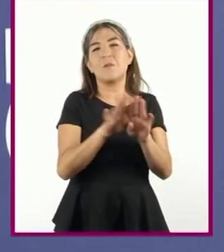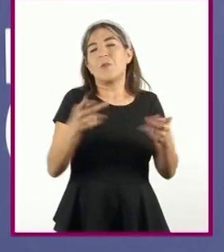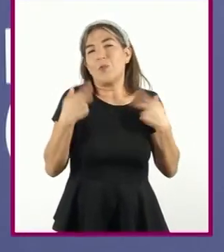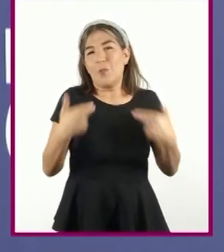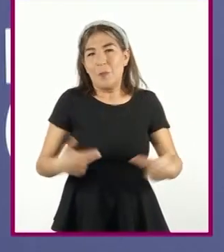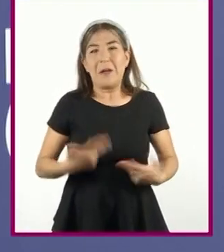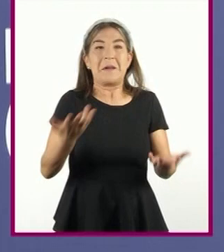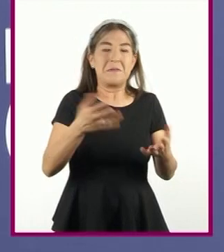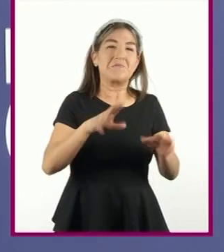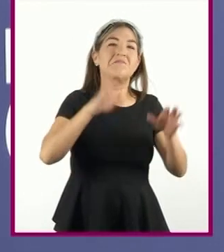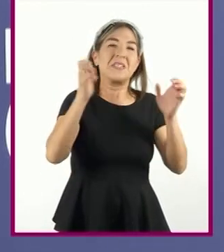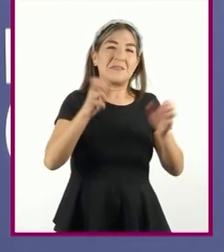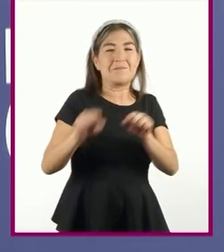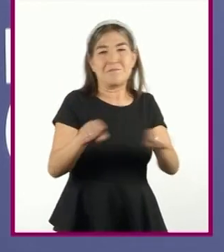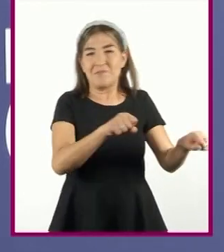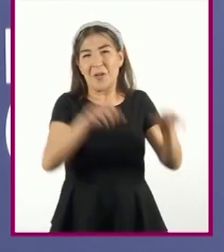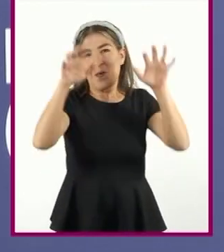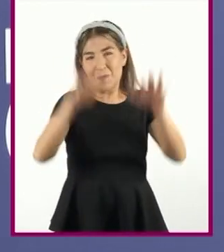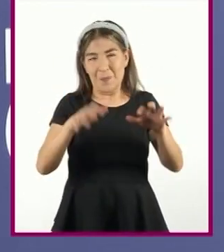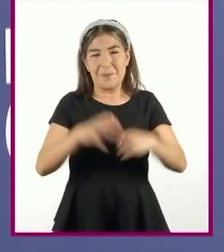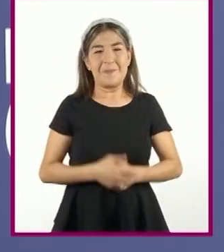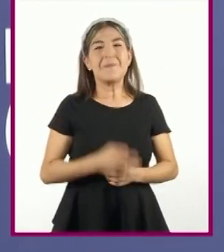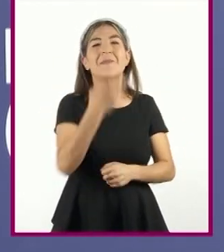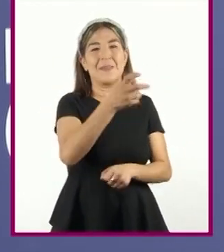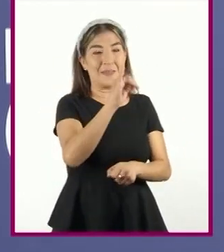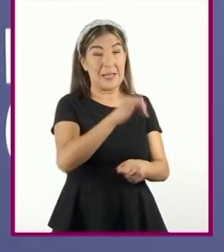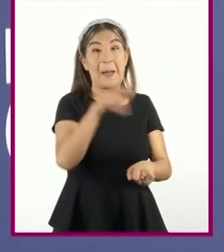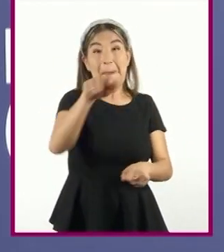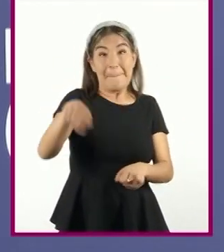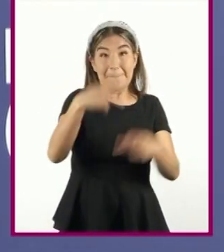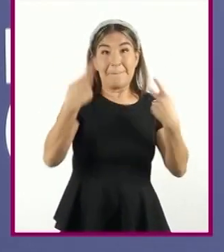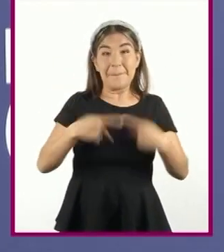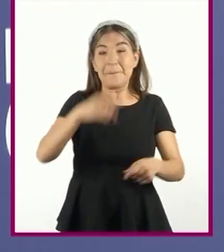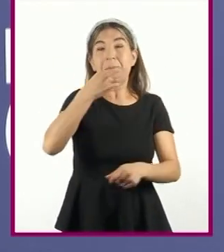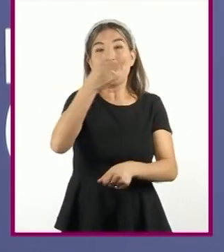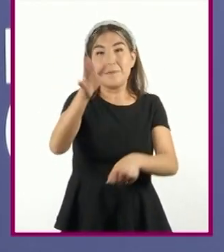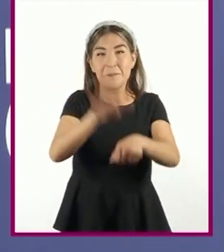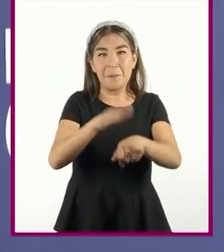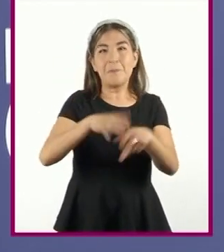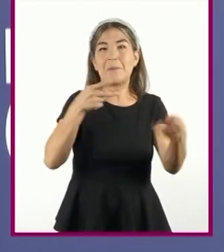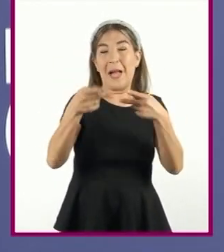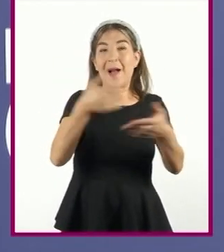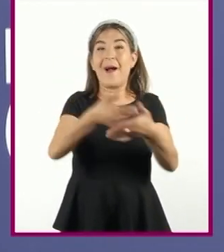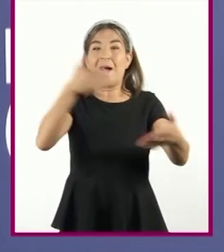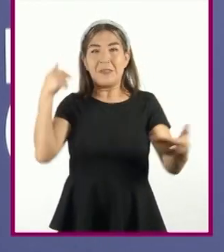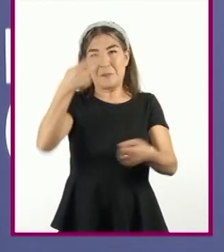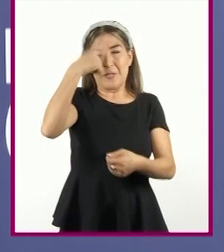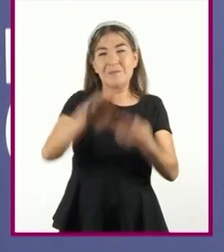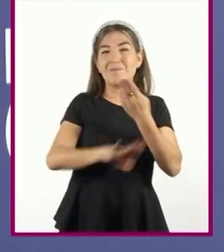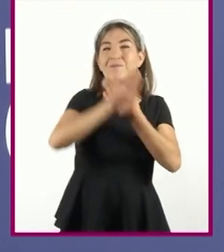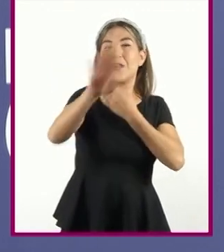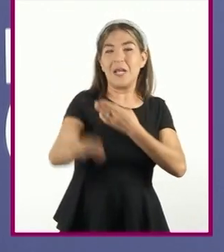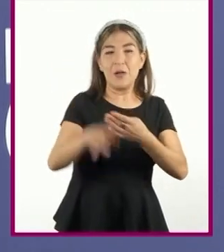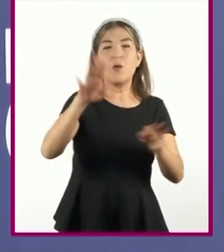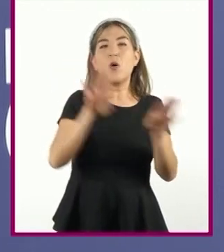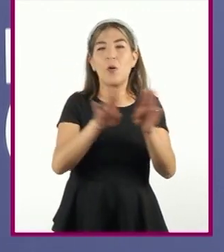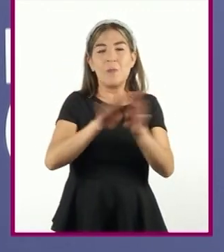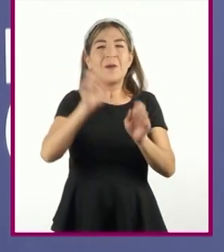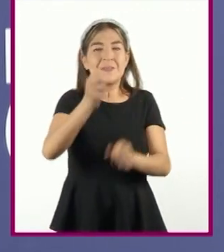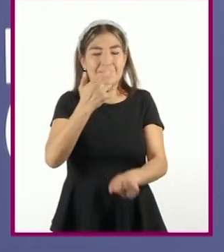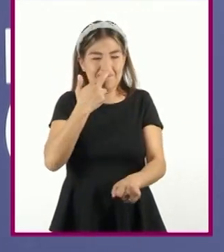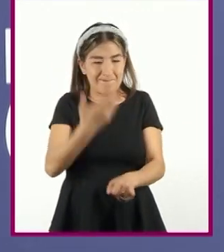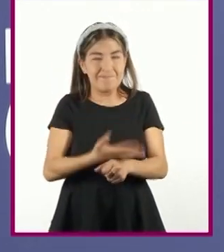humana. Así es, maestra. Entre más informados y preparados estemos para prevenir o enfrentar un